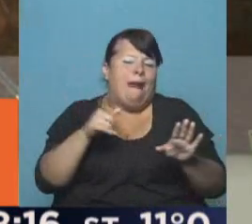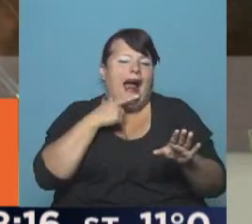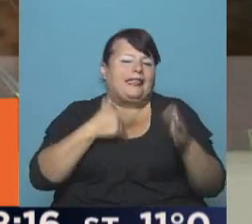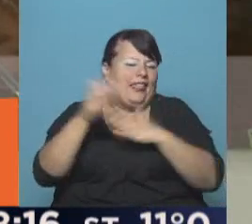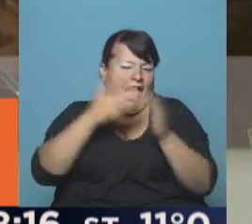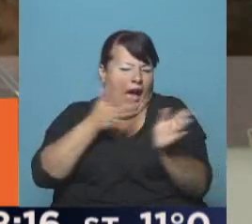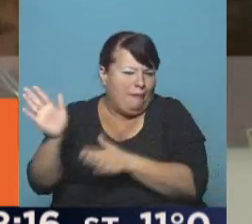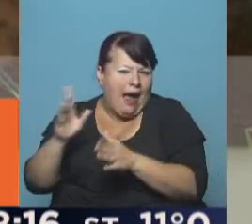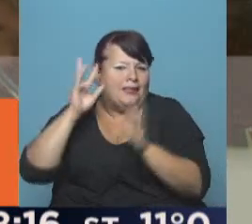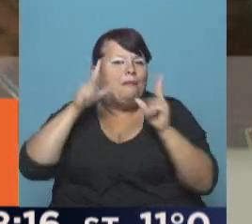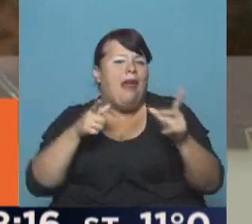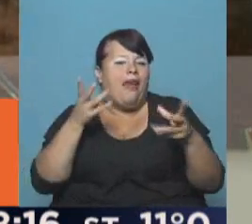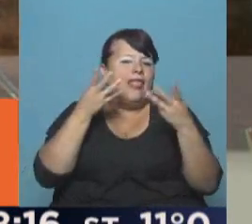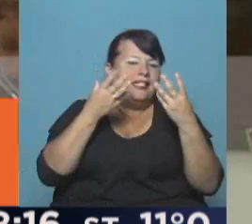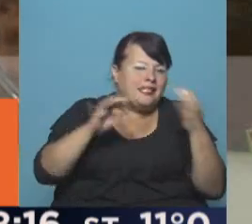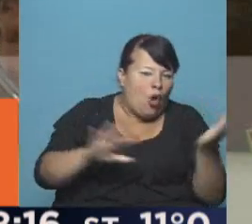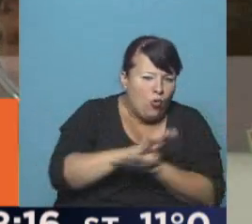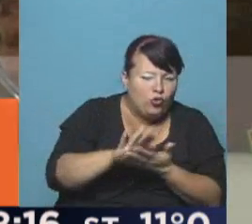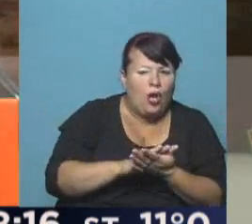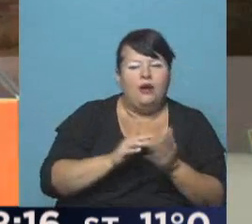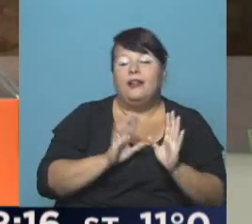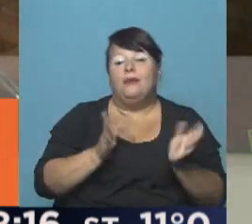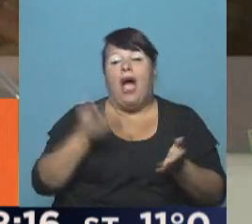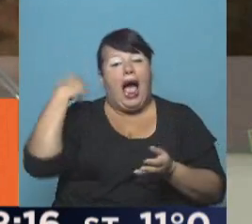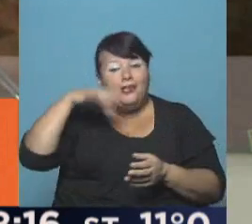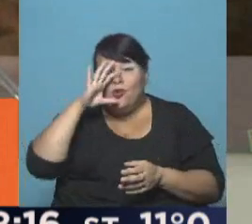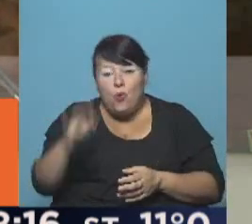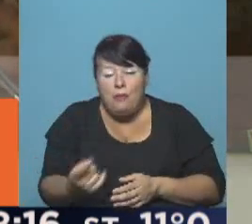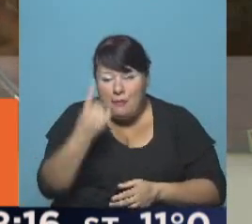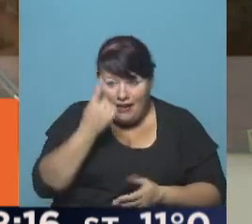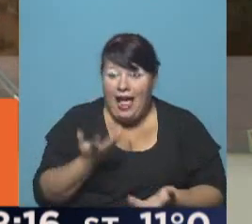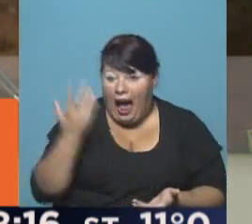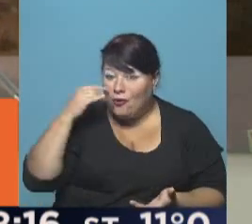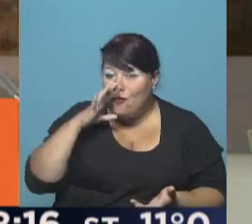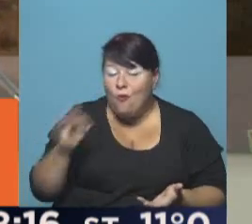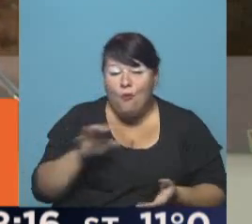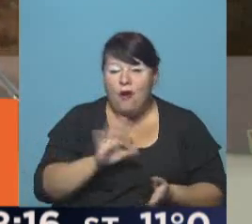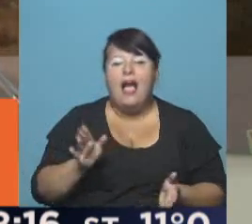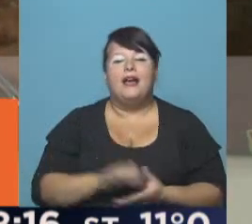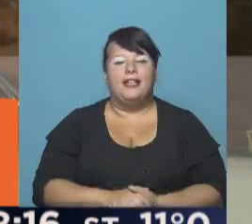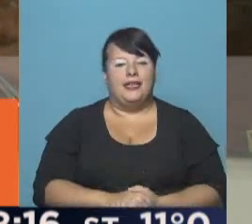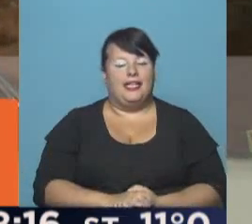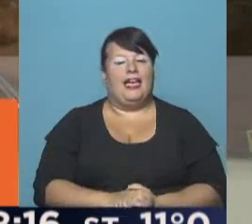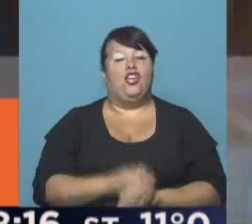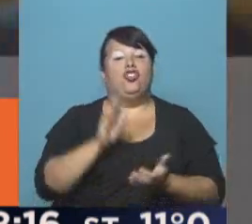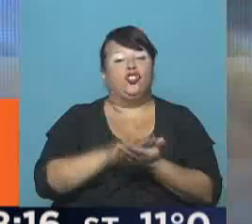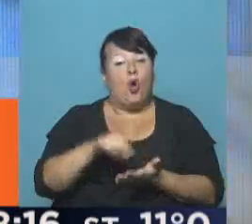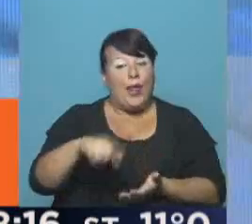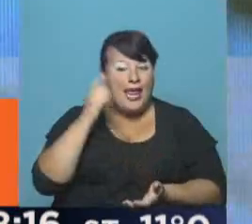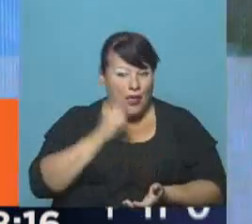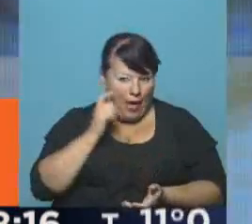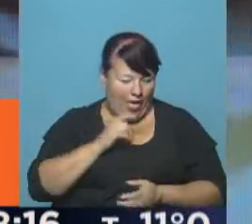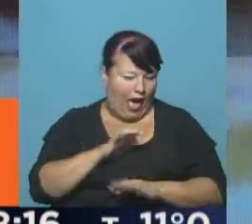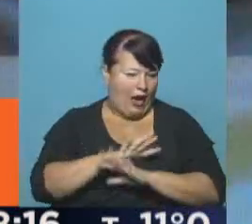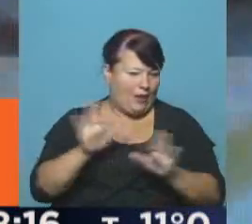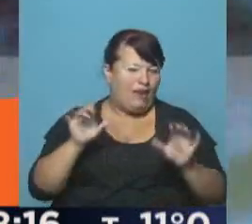las obras más allá de un plan de contingencia más allá de un plan de lo que nunca lo habían pasado que la instalación el evento de comodoro fue un